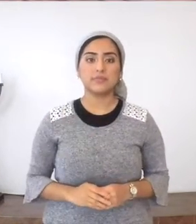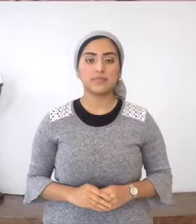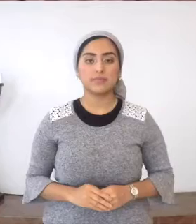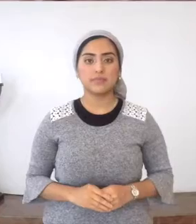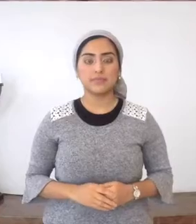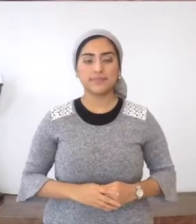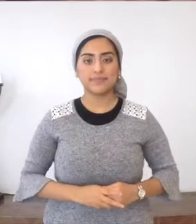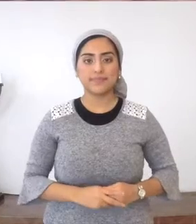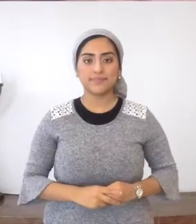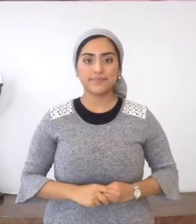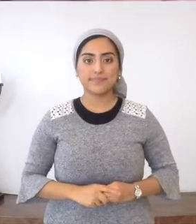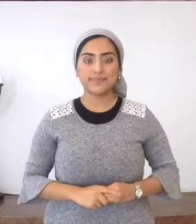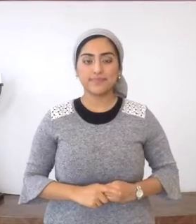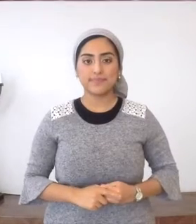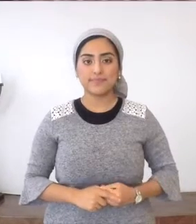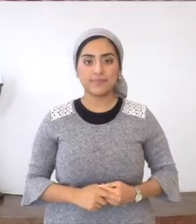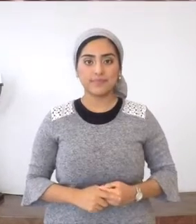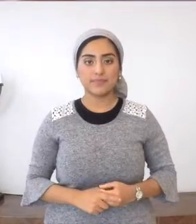lo reciente